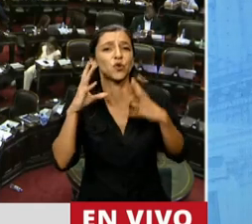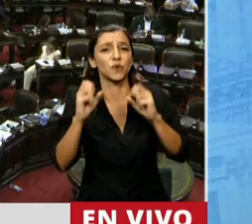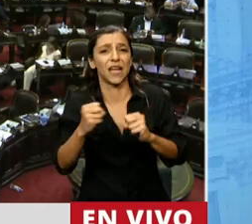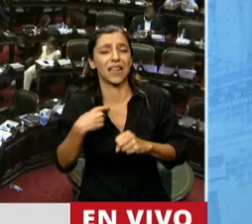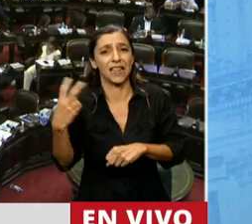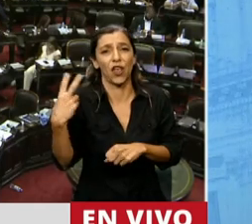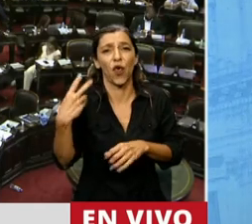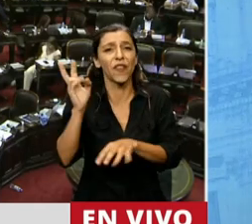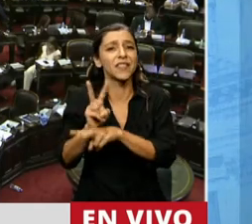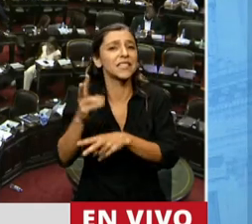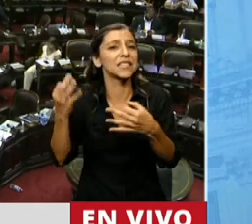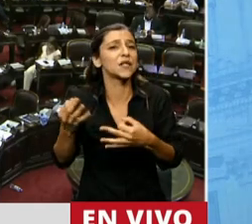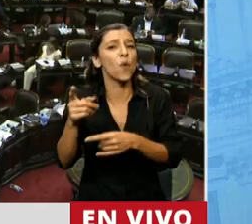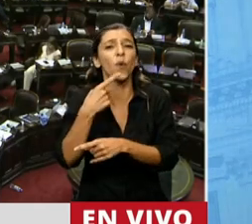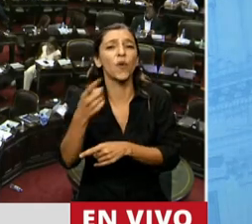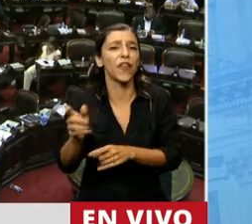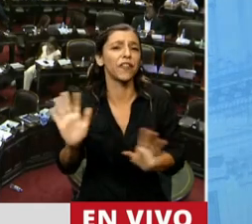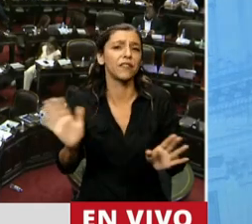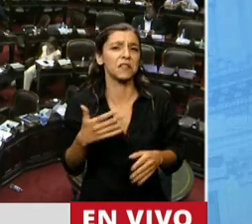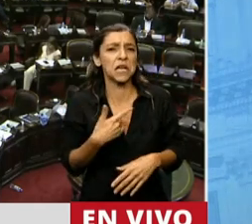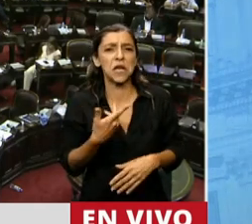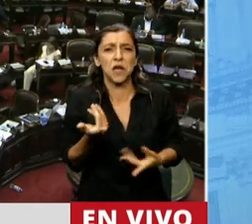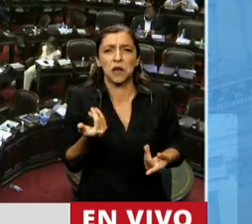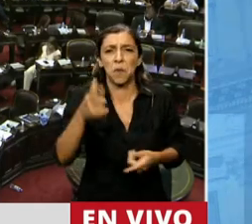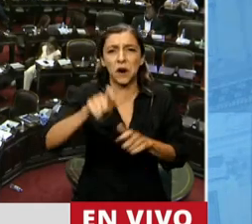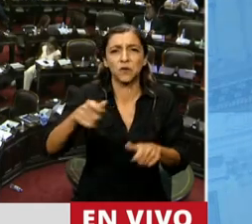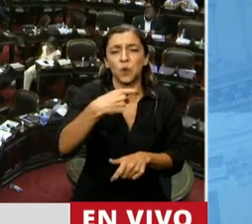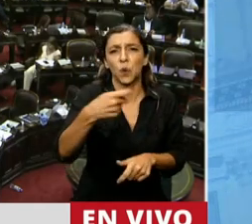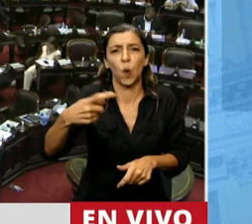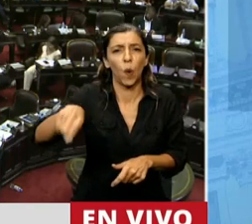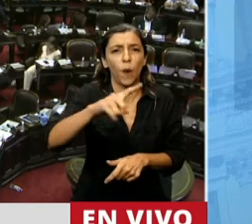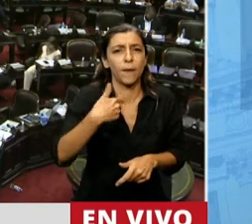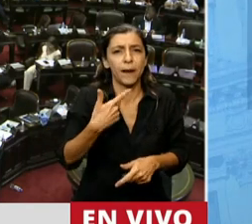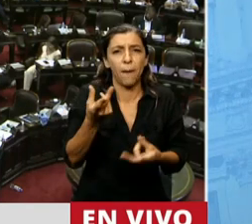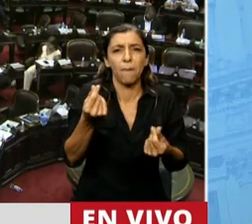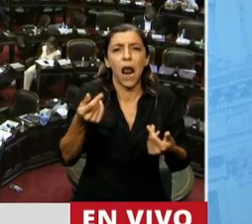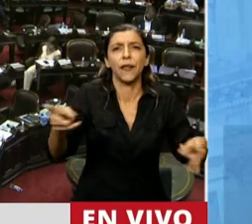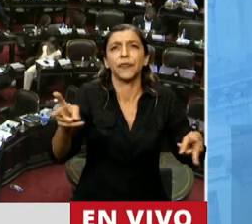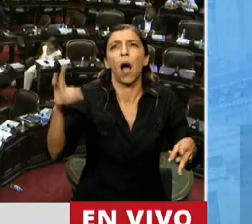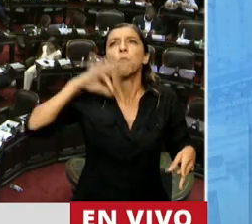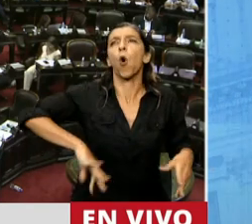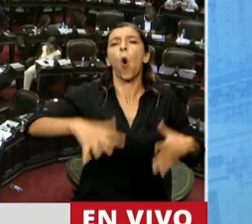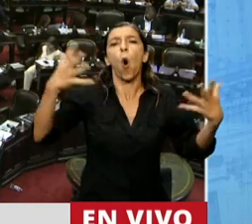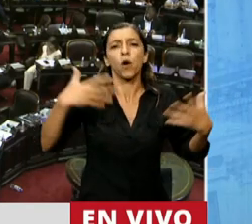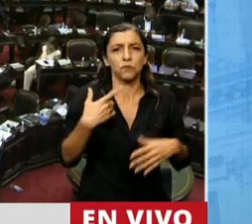sabe lo que dijo que no necesitaban tanta plata a los jubilados porque a la edad provecta evidentemente